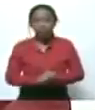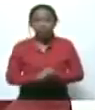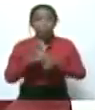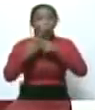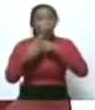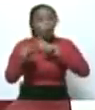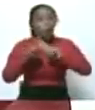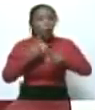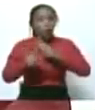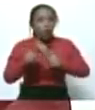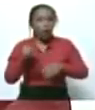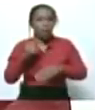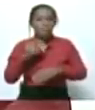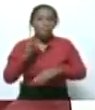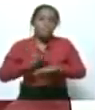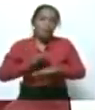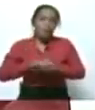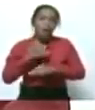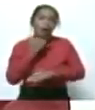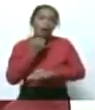Otra cosa hubiese ocurrido.